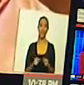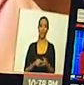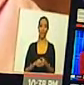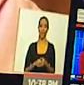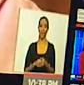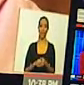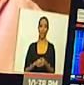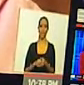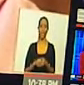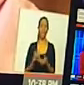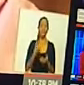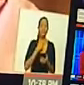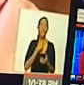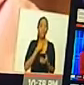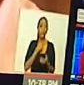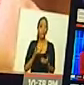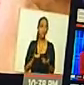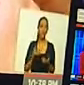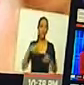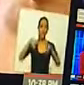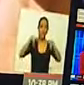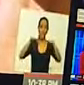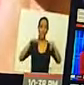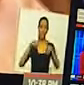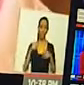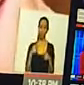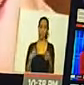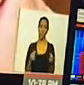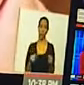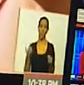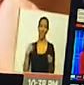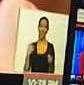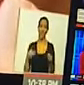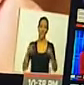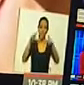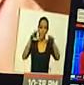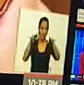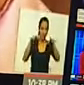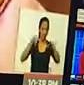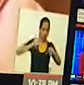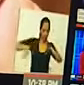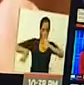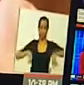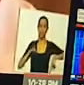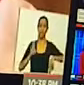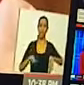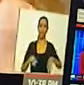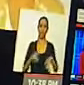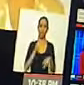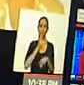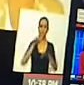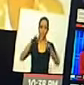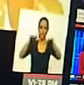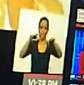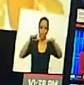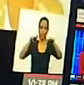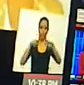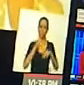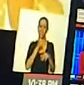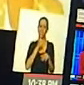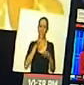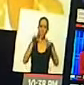el que la gente sea títere. Que él tiene que sacudirse del titiritero, del tarambana que es el titiritero. ¿Quién es el